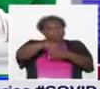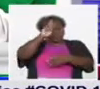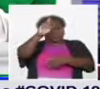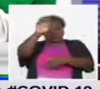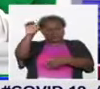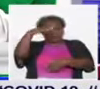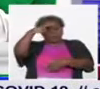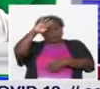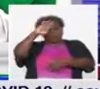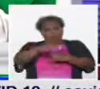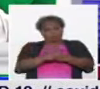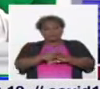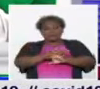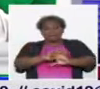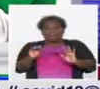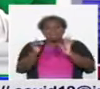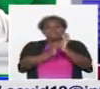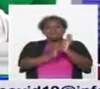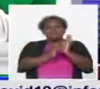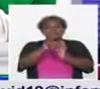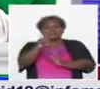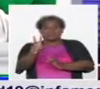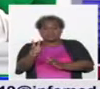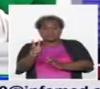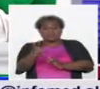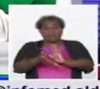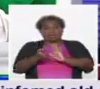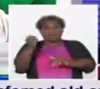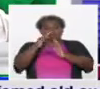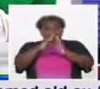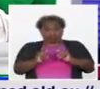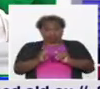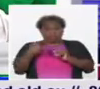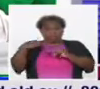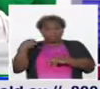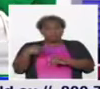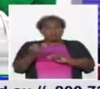estas 1.013 altas ayer, se ha recuperado el